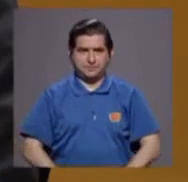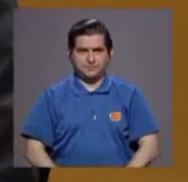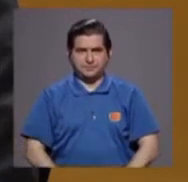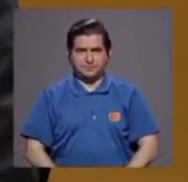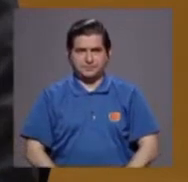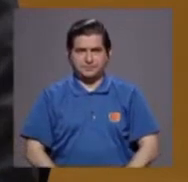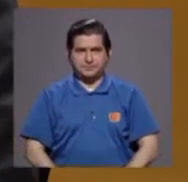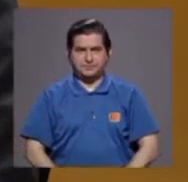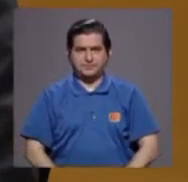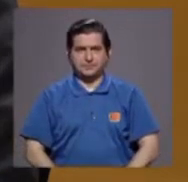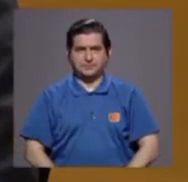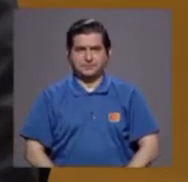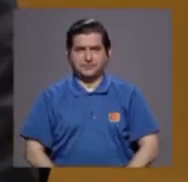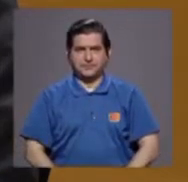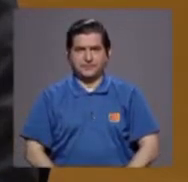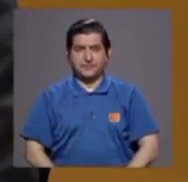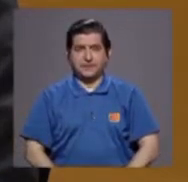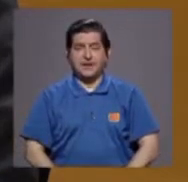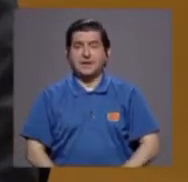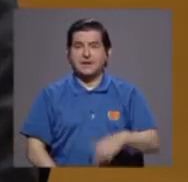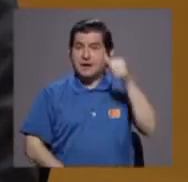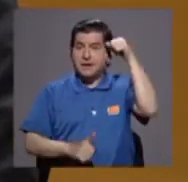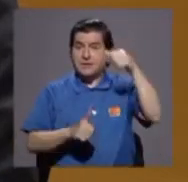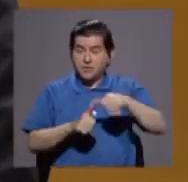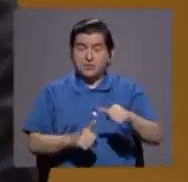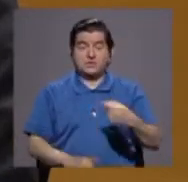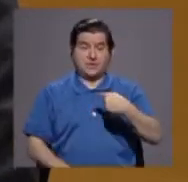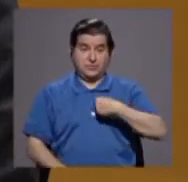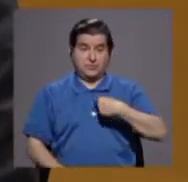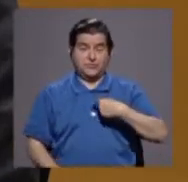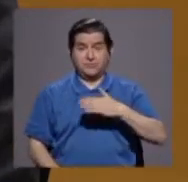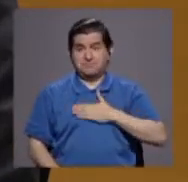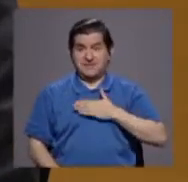en los 70 años que tengo yo de vida.